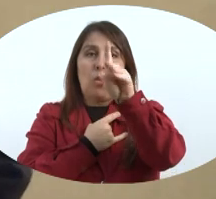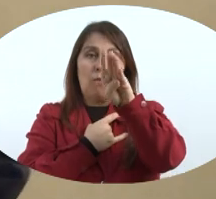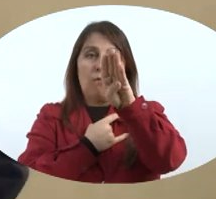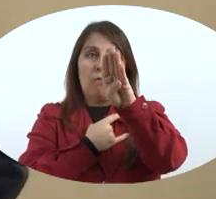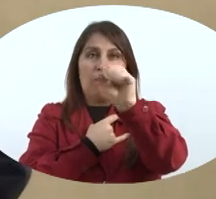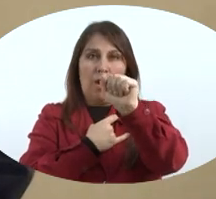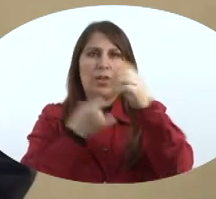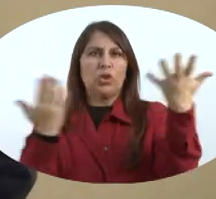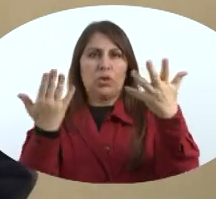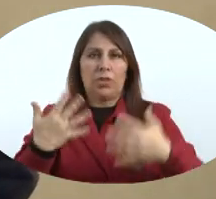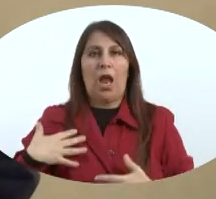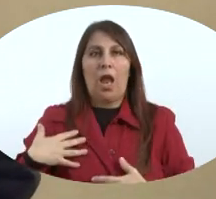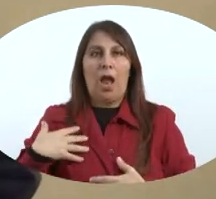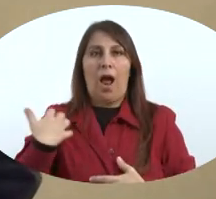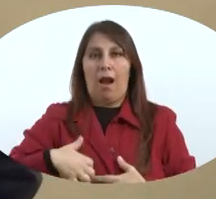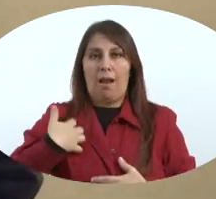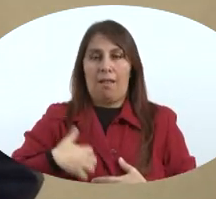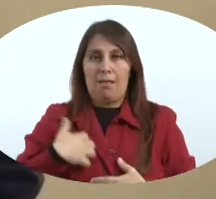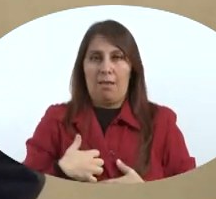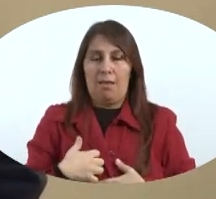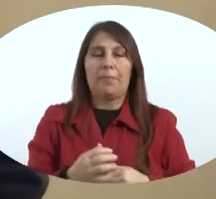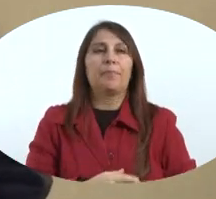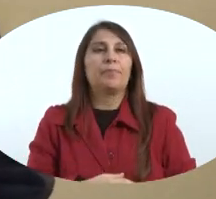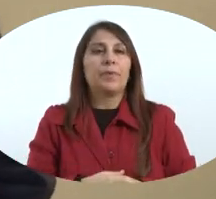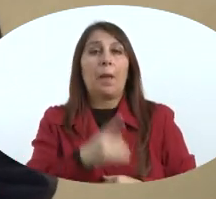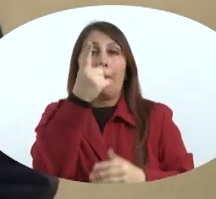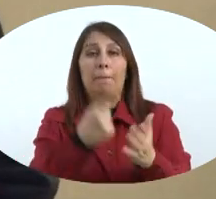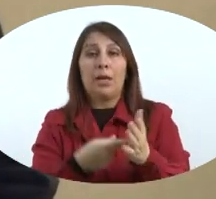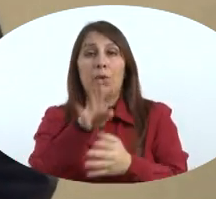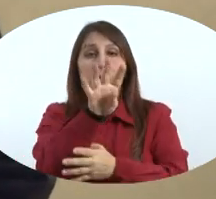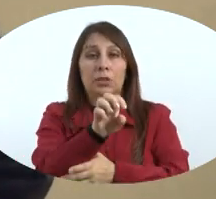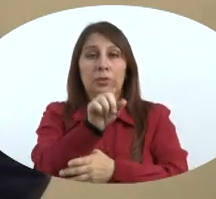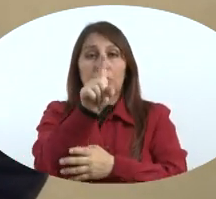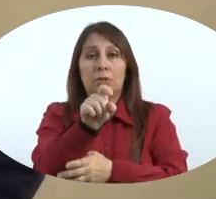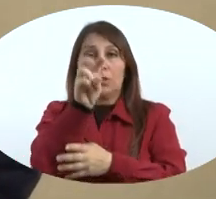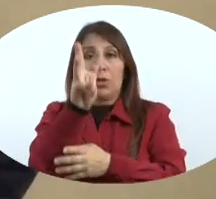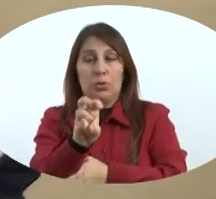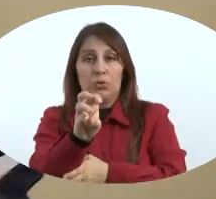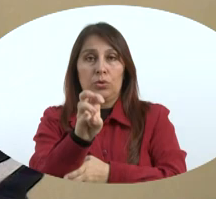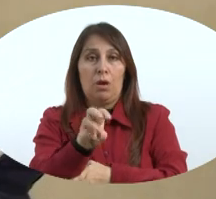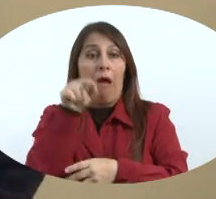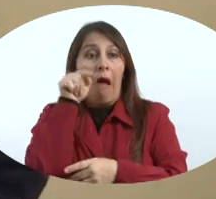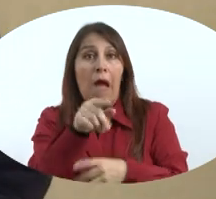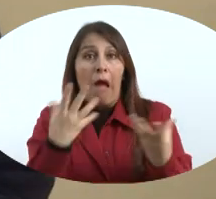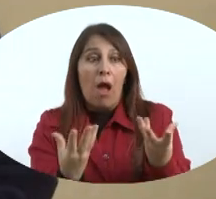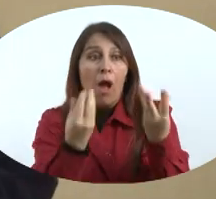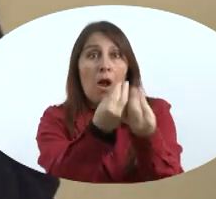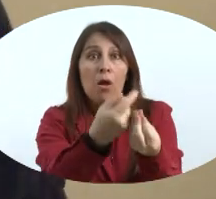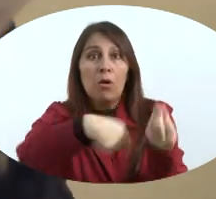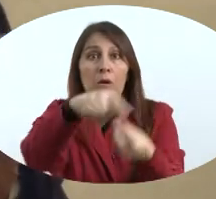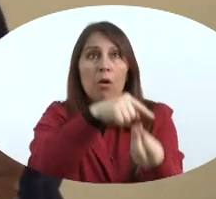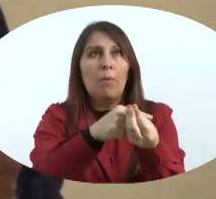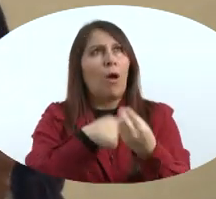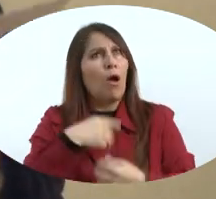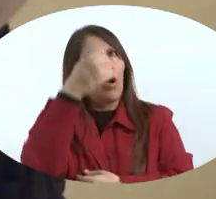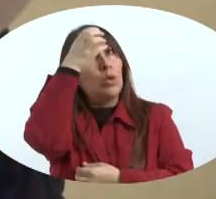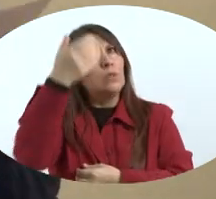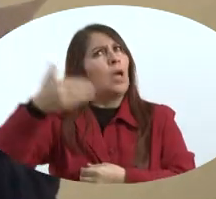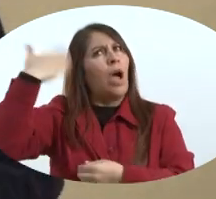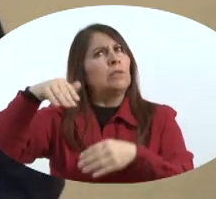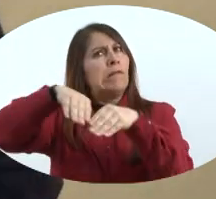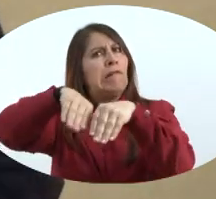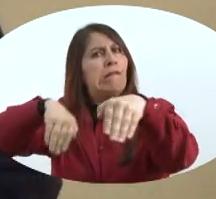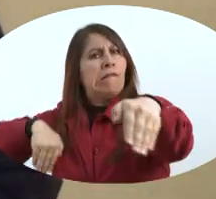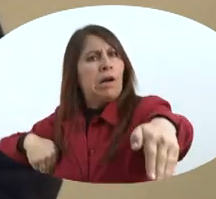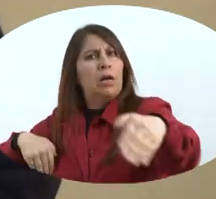1918 donde ellos se organizaron y sacudieron todos los atrasos concepciones atrasadas de la